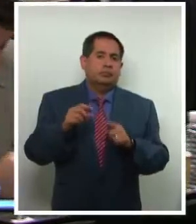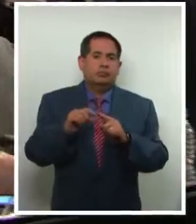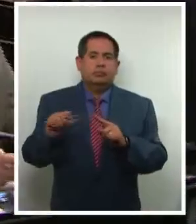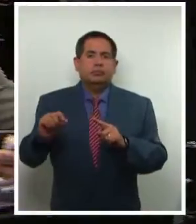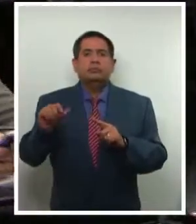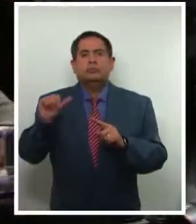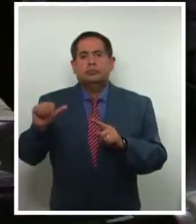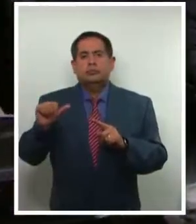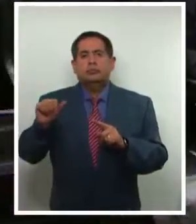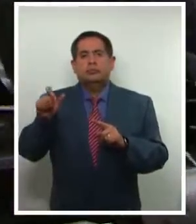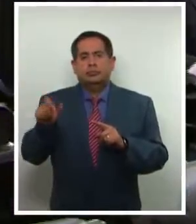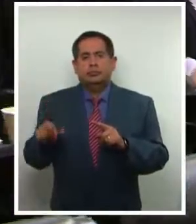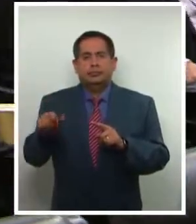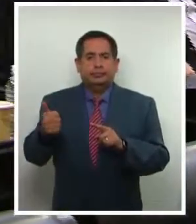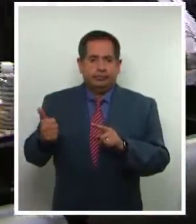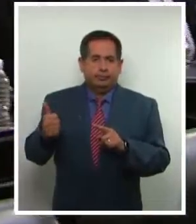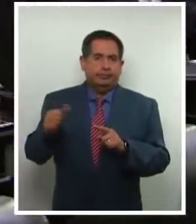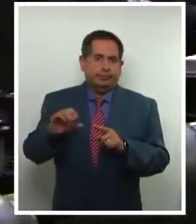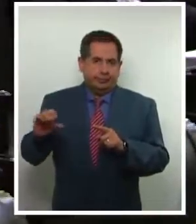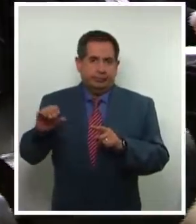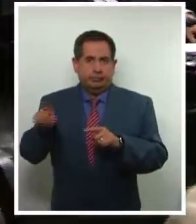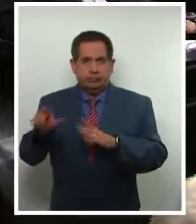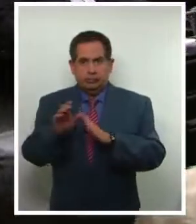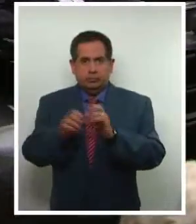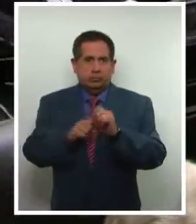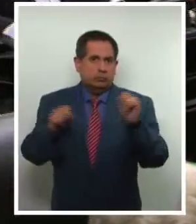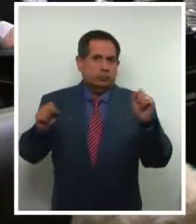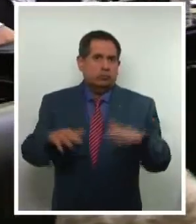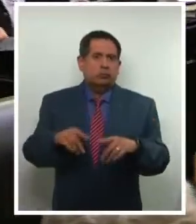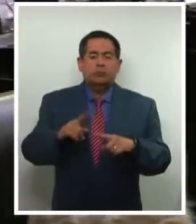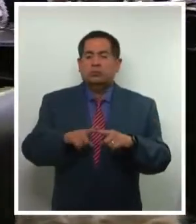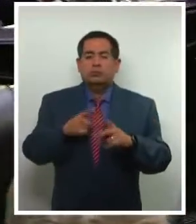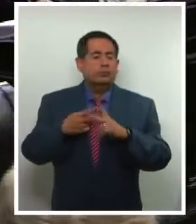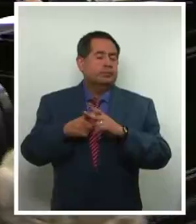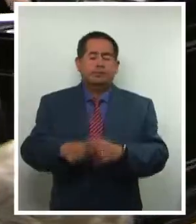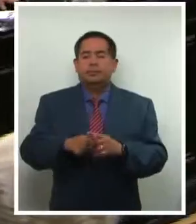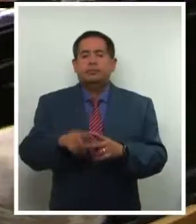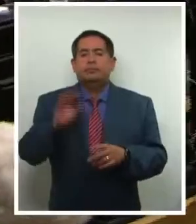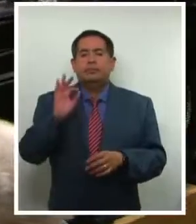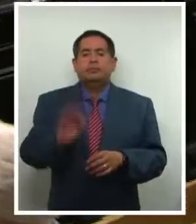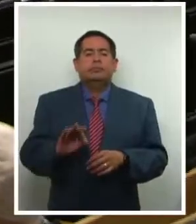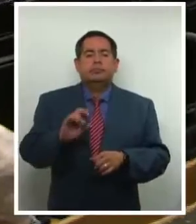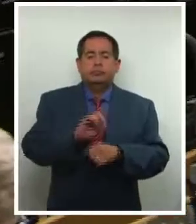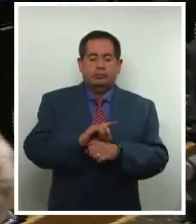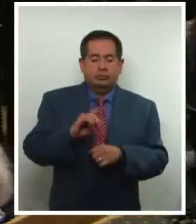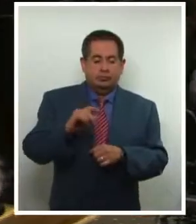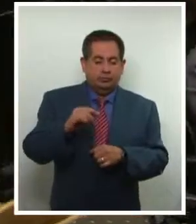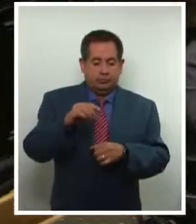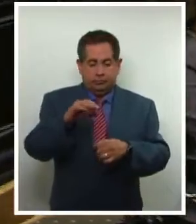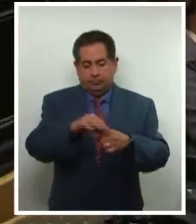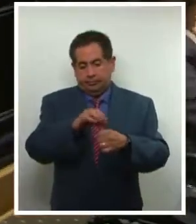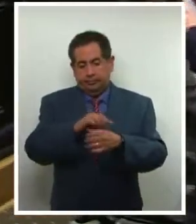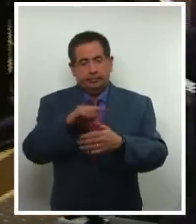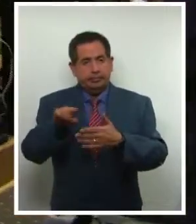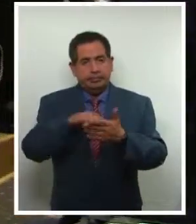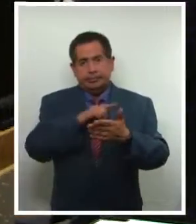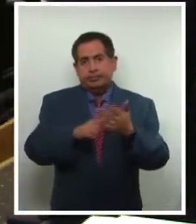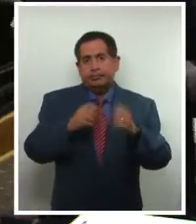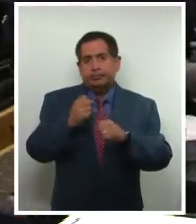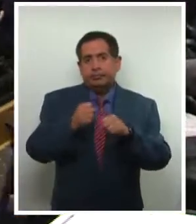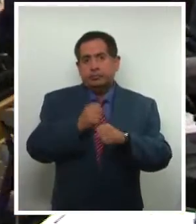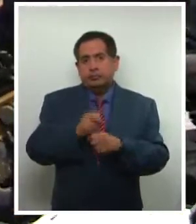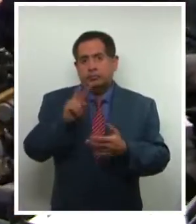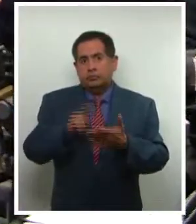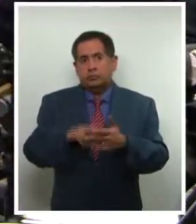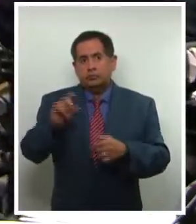A, párrafo 6 de esta Constitución, será aplicable a partir de la elección de 2021